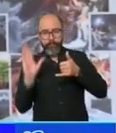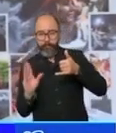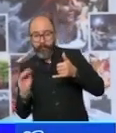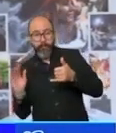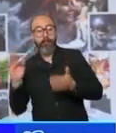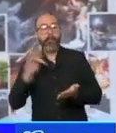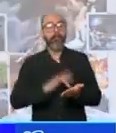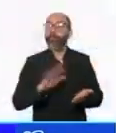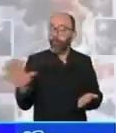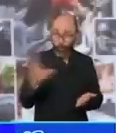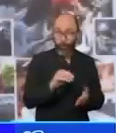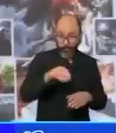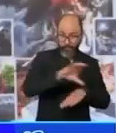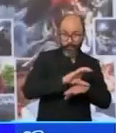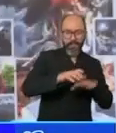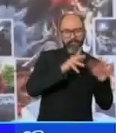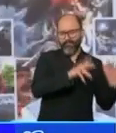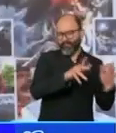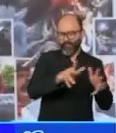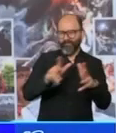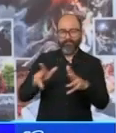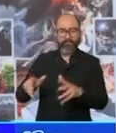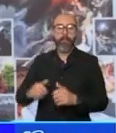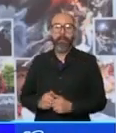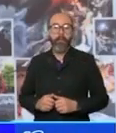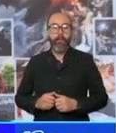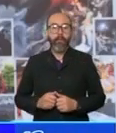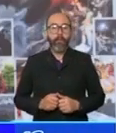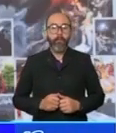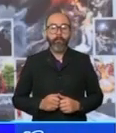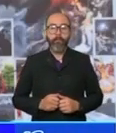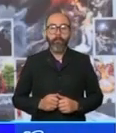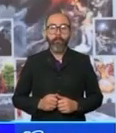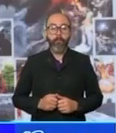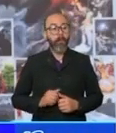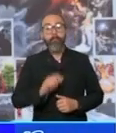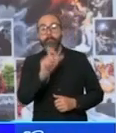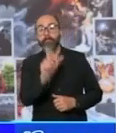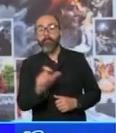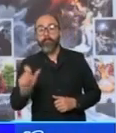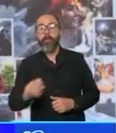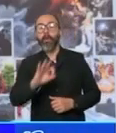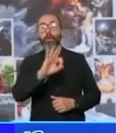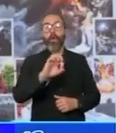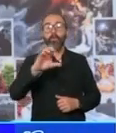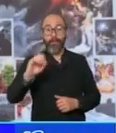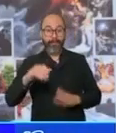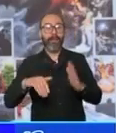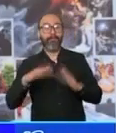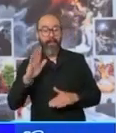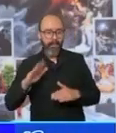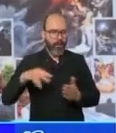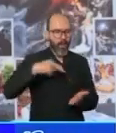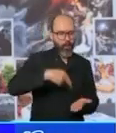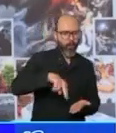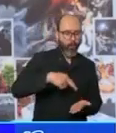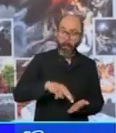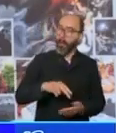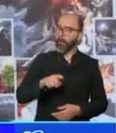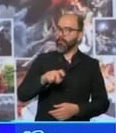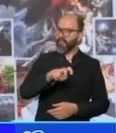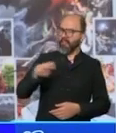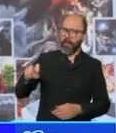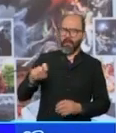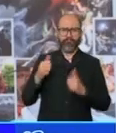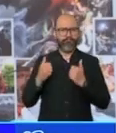los bailarines de esta ciudad. No, hay más de 80 bailarines, estoy muy contento porque el nivel es muy bueno,